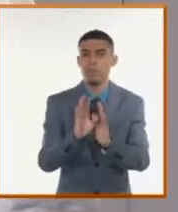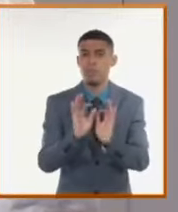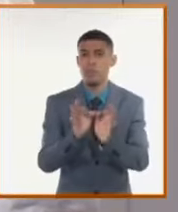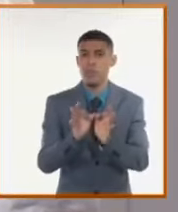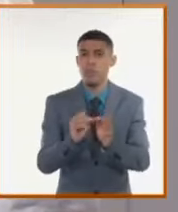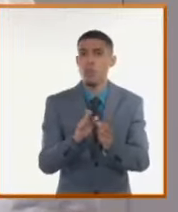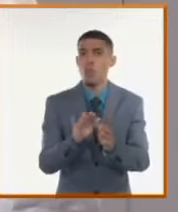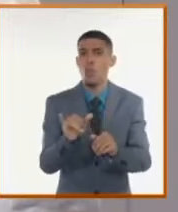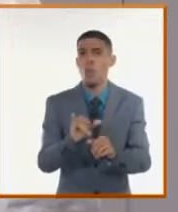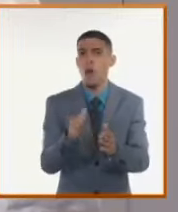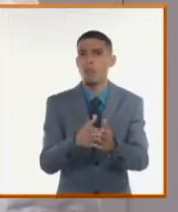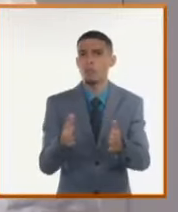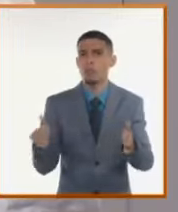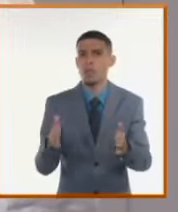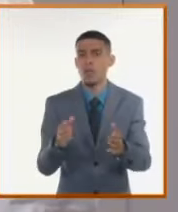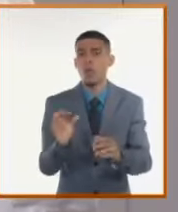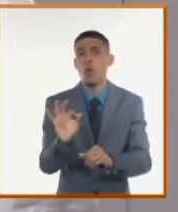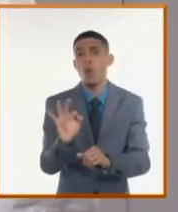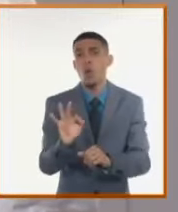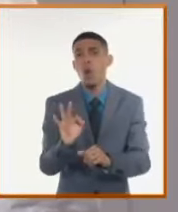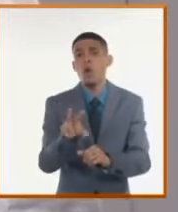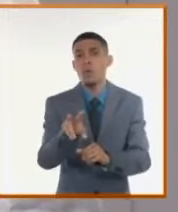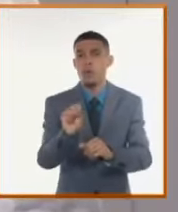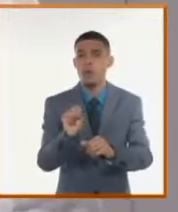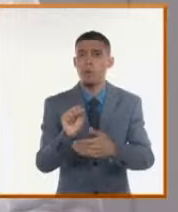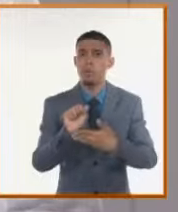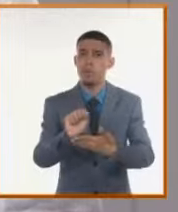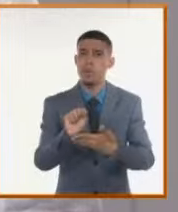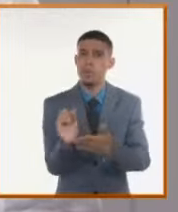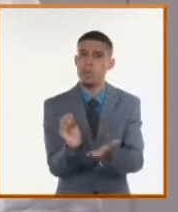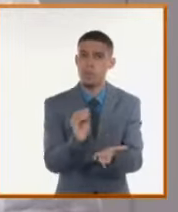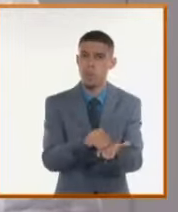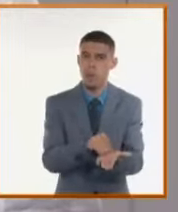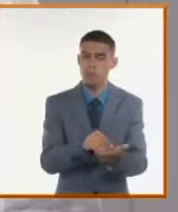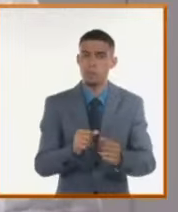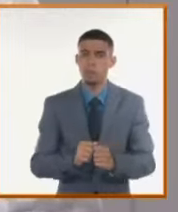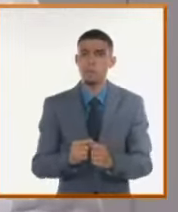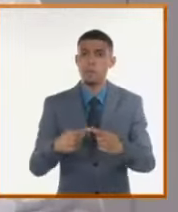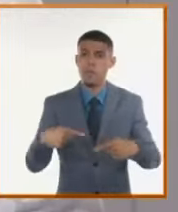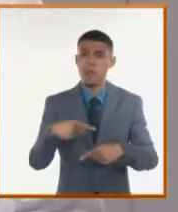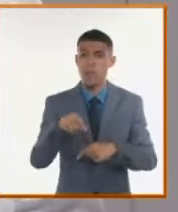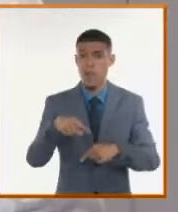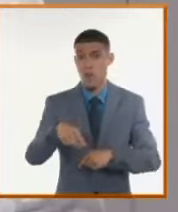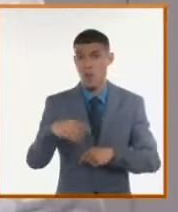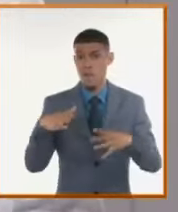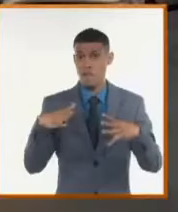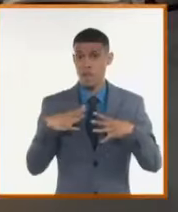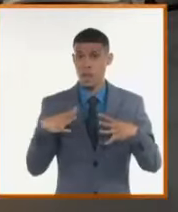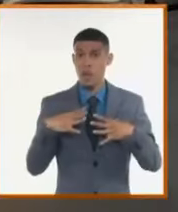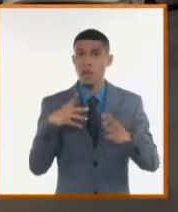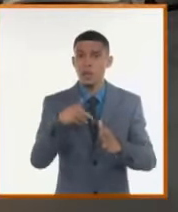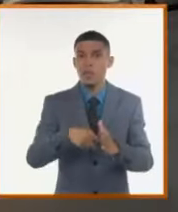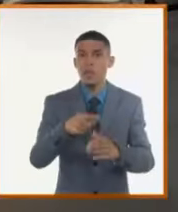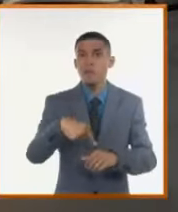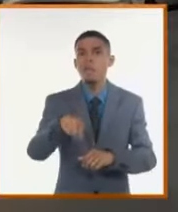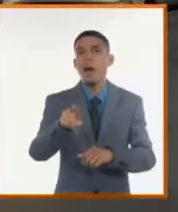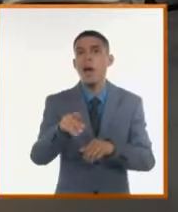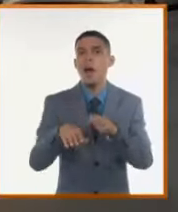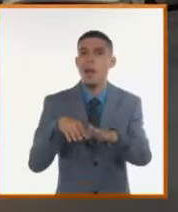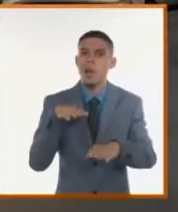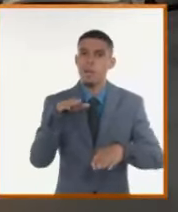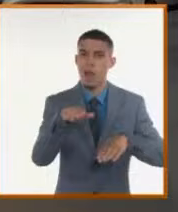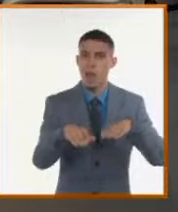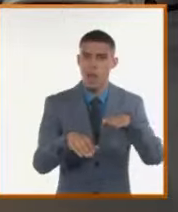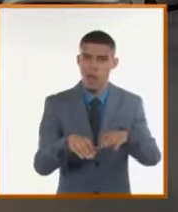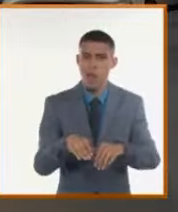rutas o incrementar nuevos servicios en su momento por ejemplo en el en el verano está el tren que va a la playa o sea hasta la estación